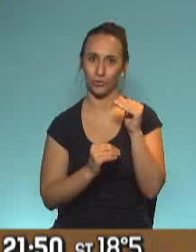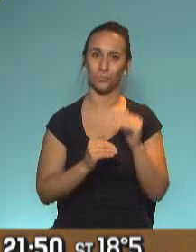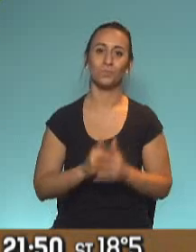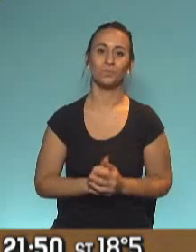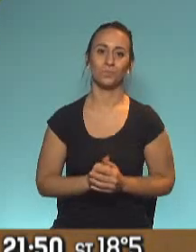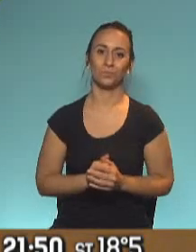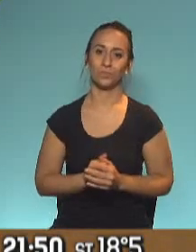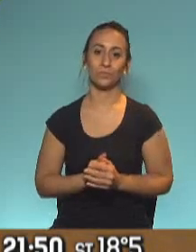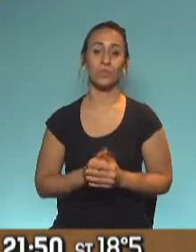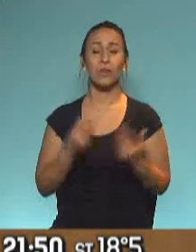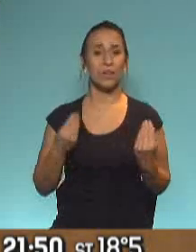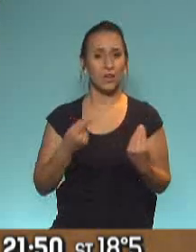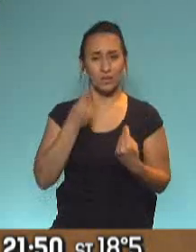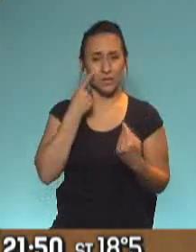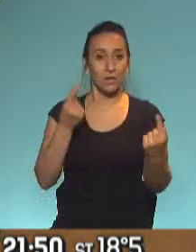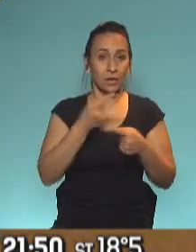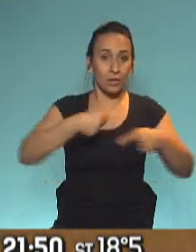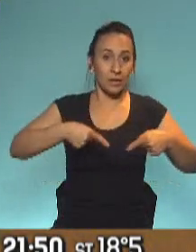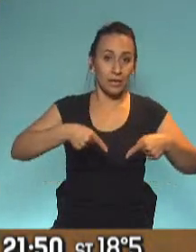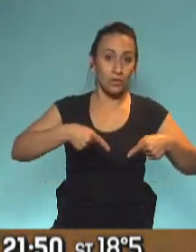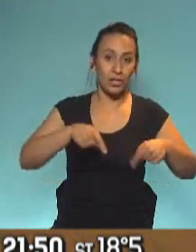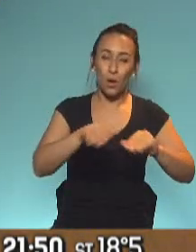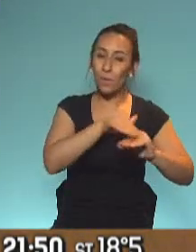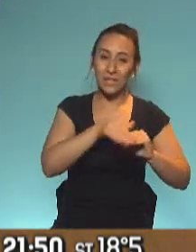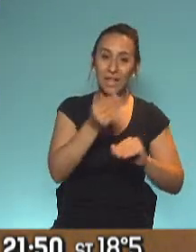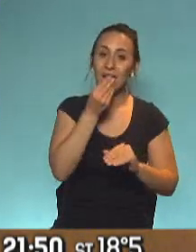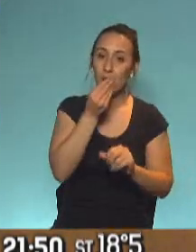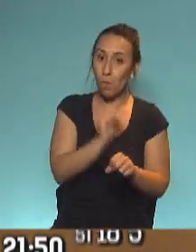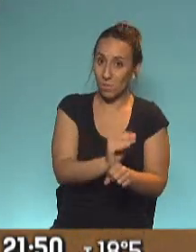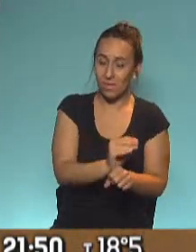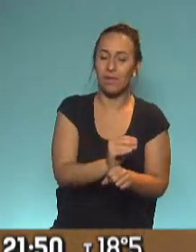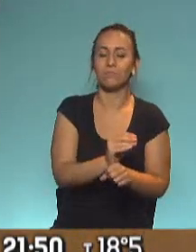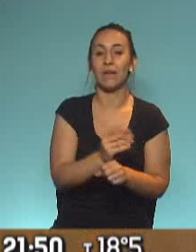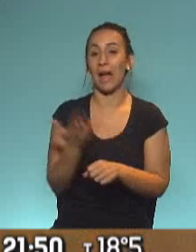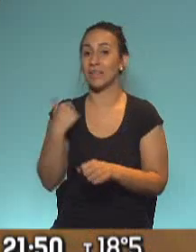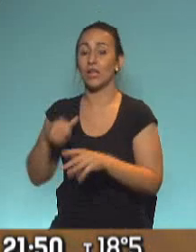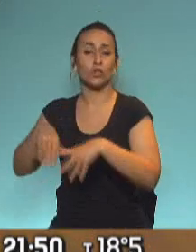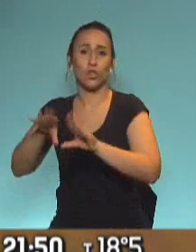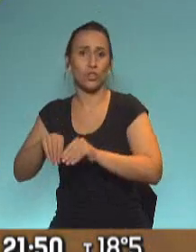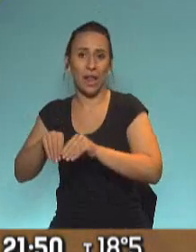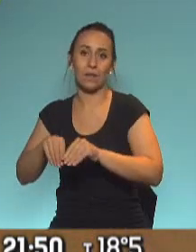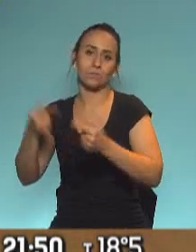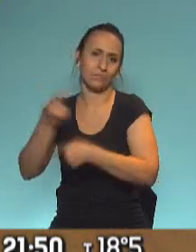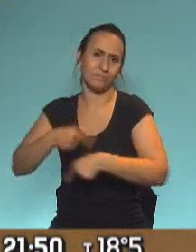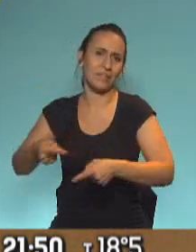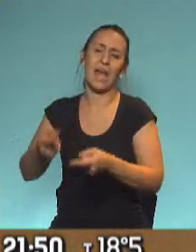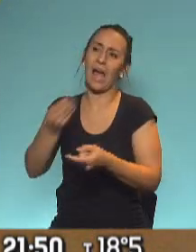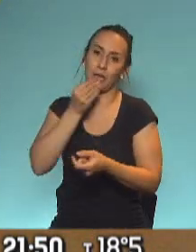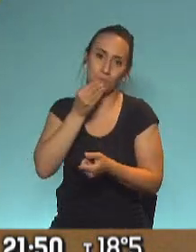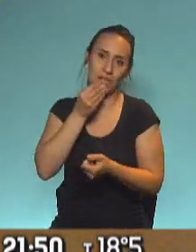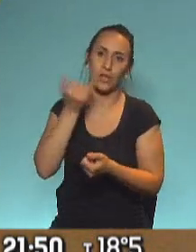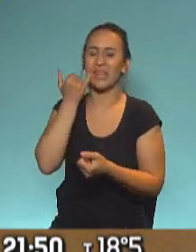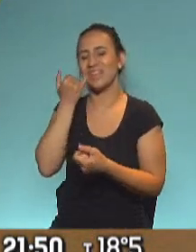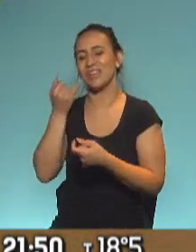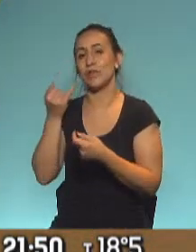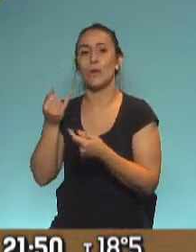¿Qué pasa? Fíjate con la canasta básica alimentaria. Recién estábamos hablando de la canasta básica total, aquella que contempla entonces los alimentos y los